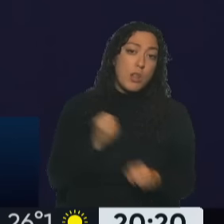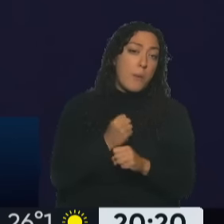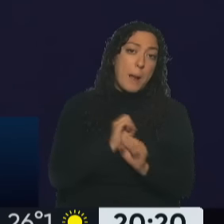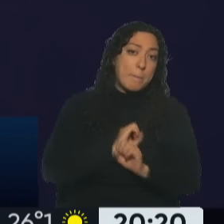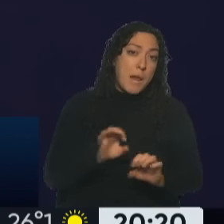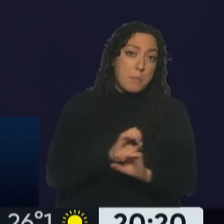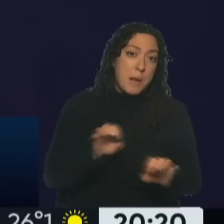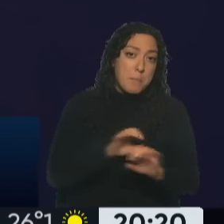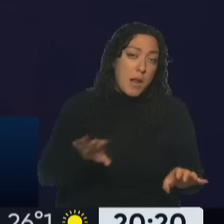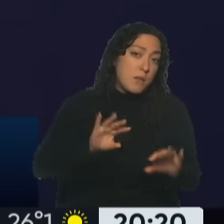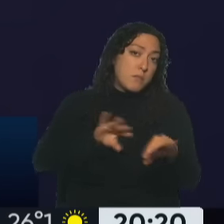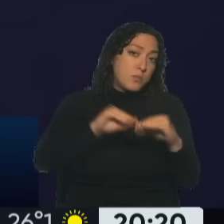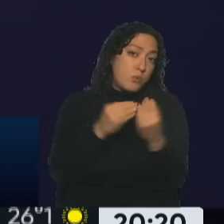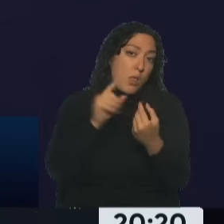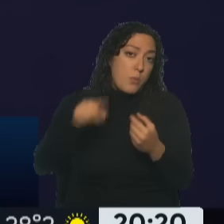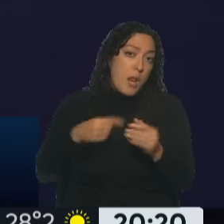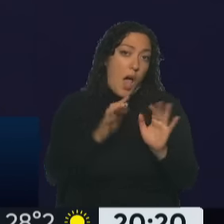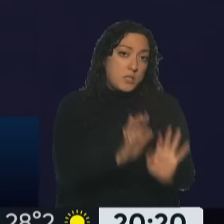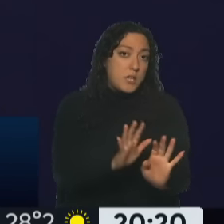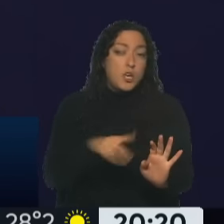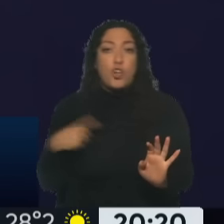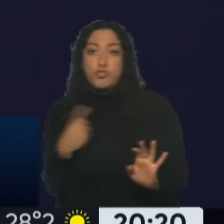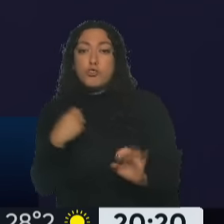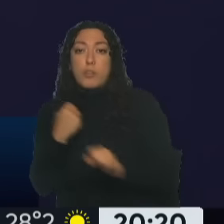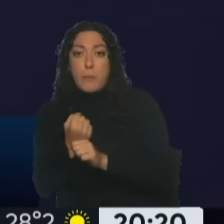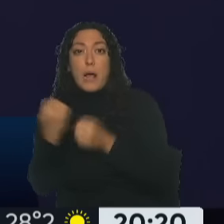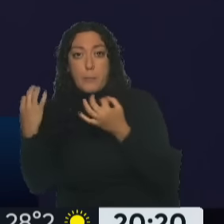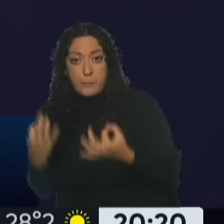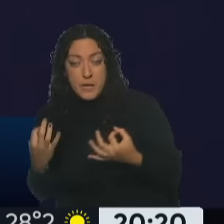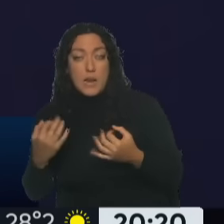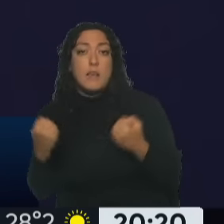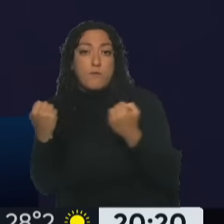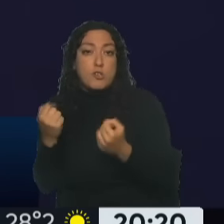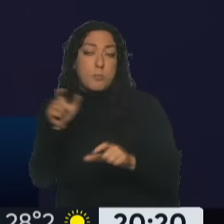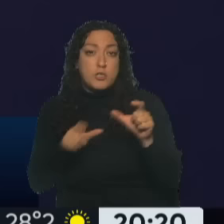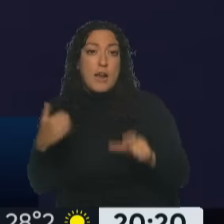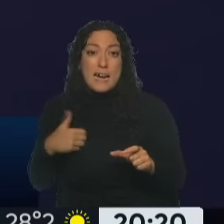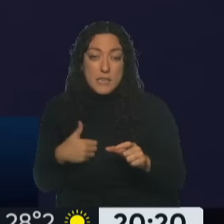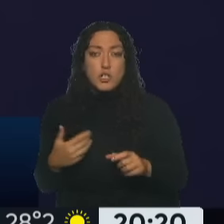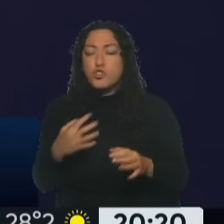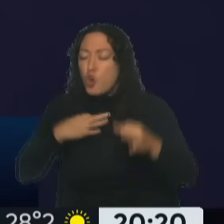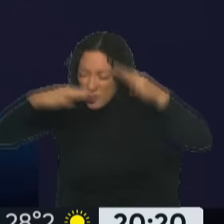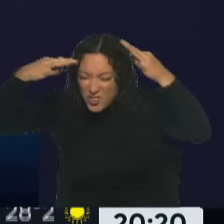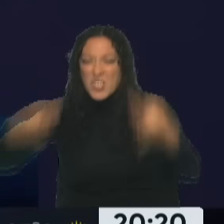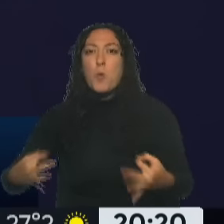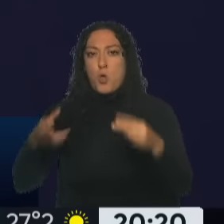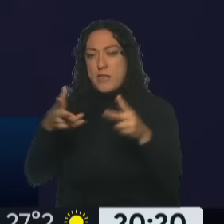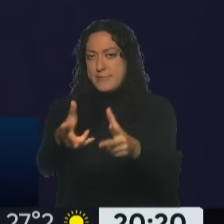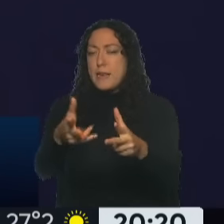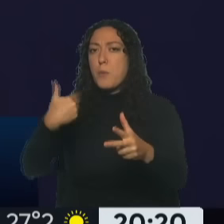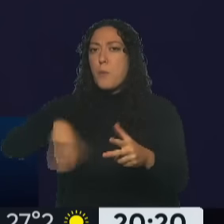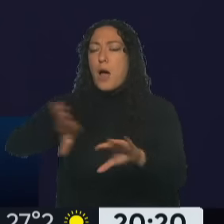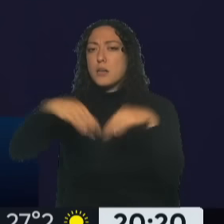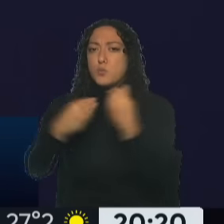que había que hacer hoy lo estamos haciendo Y el esfuerzo que están haciendo todos los argentinos podemos garantizarles que va a